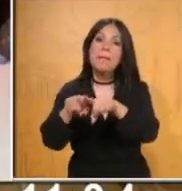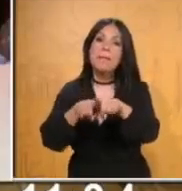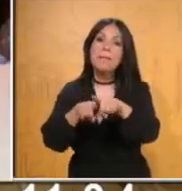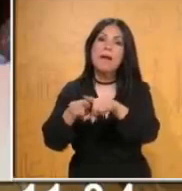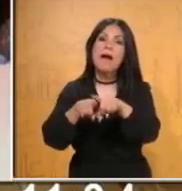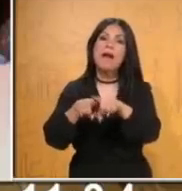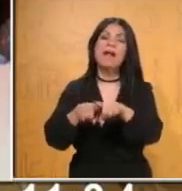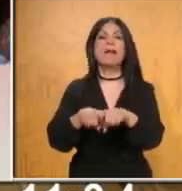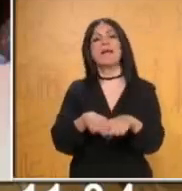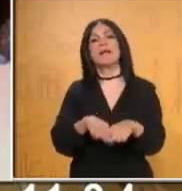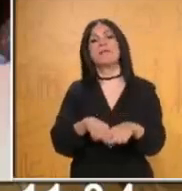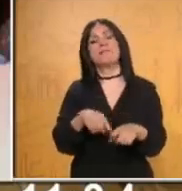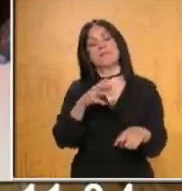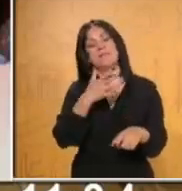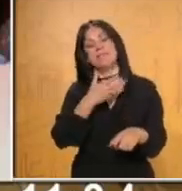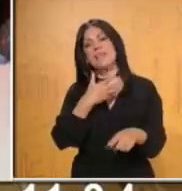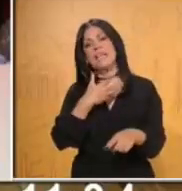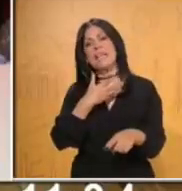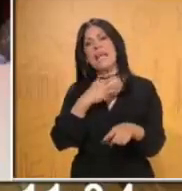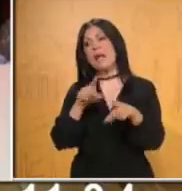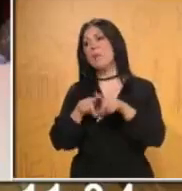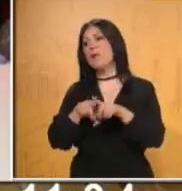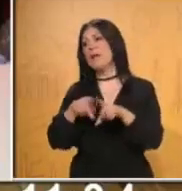después de dar a luz a su sobrino Fred.